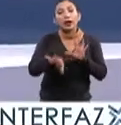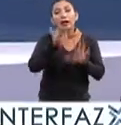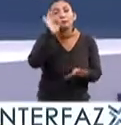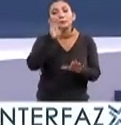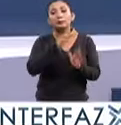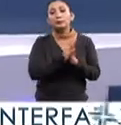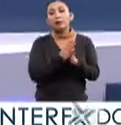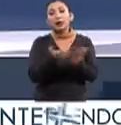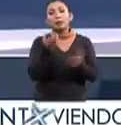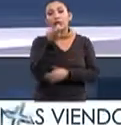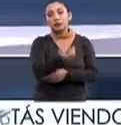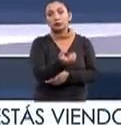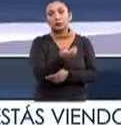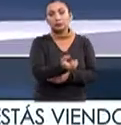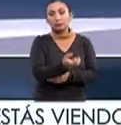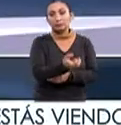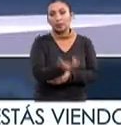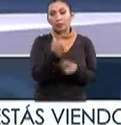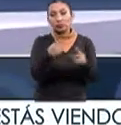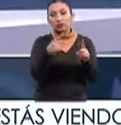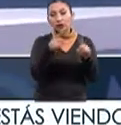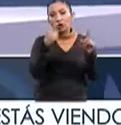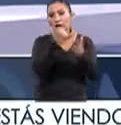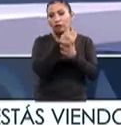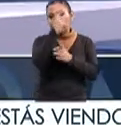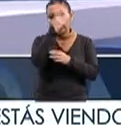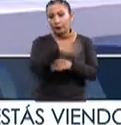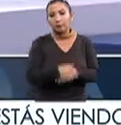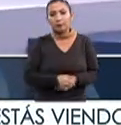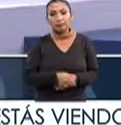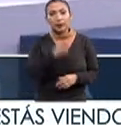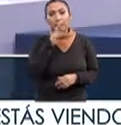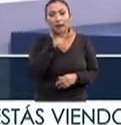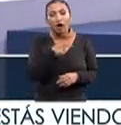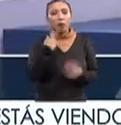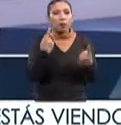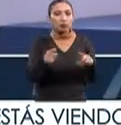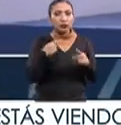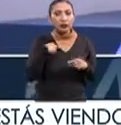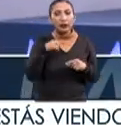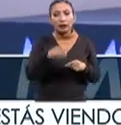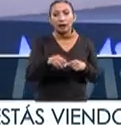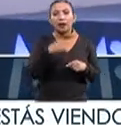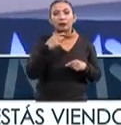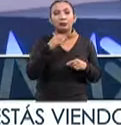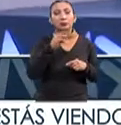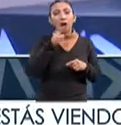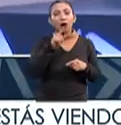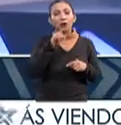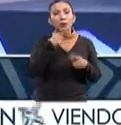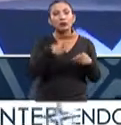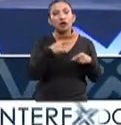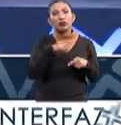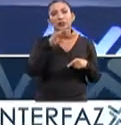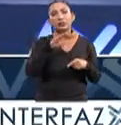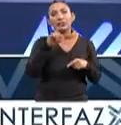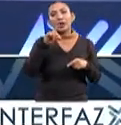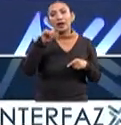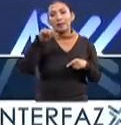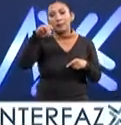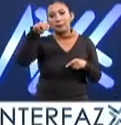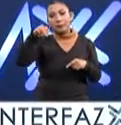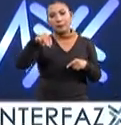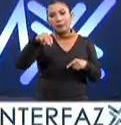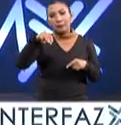conseguir este libro, Músicos en la Ciudad de México? Lo mejor es musicoscdmx.com y ahí hay links